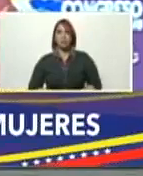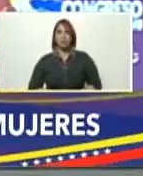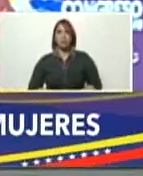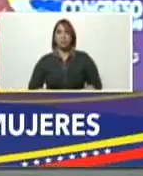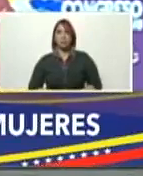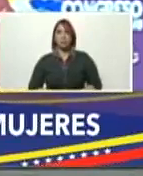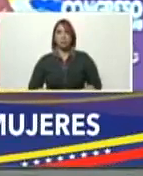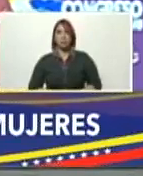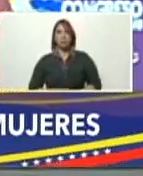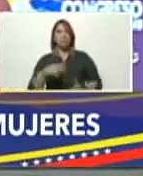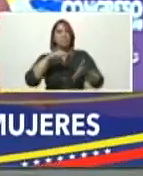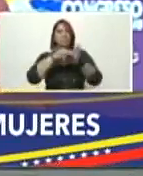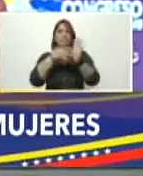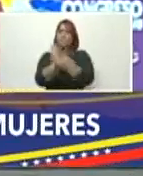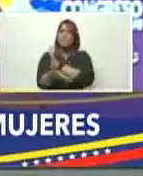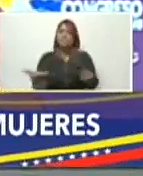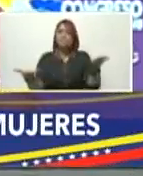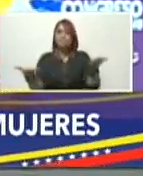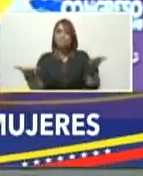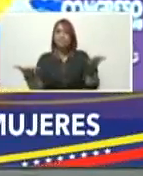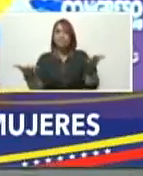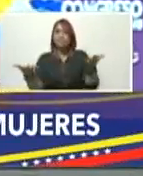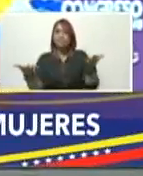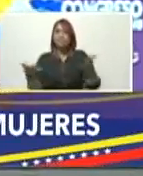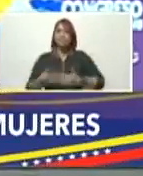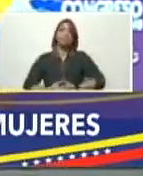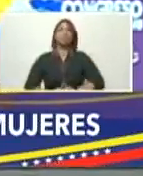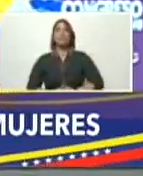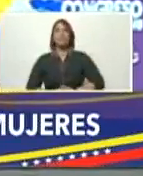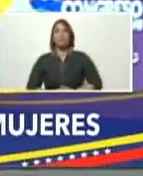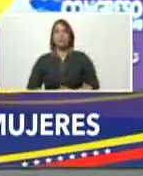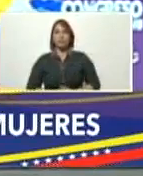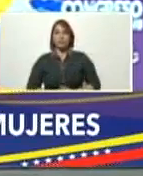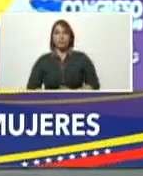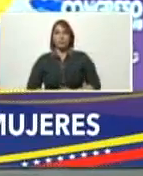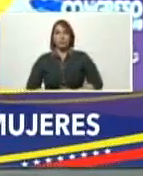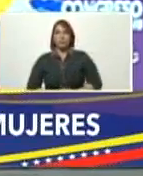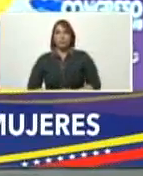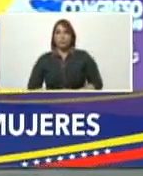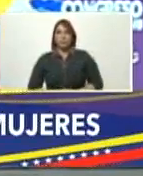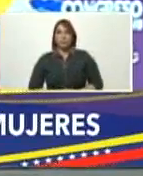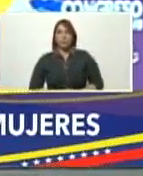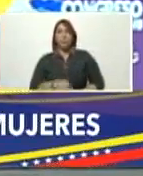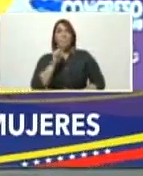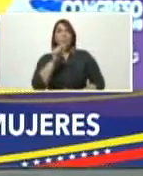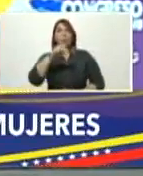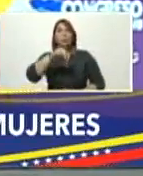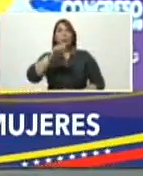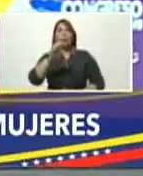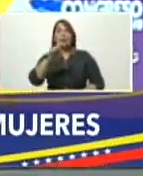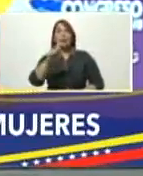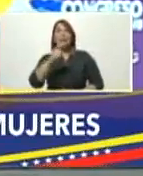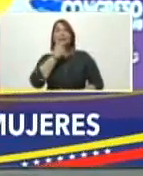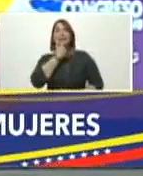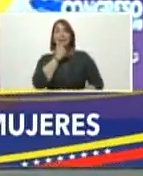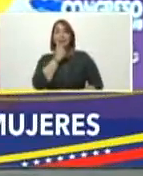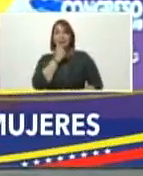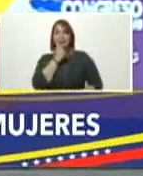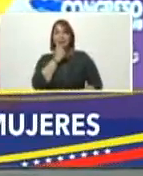next, ¿qué es lo que significa eso en inglés? Redes. Punto net, en inglés significa